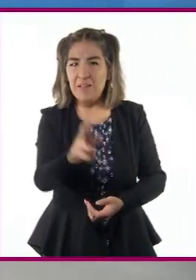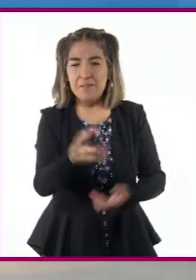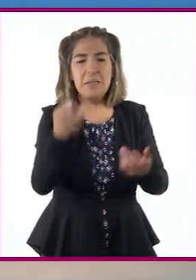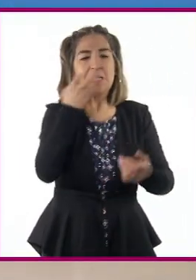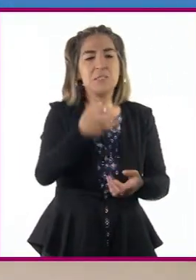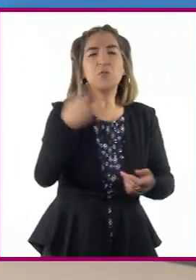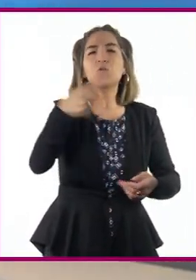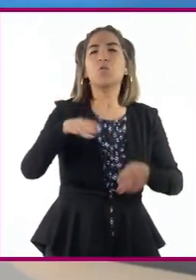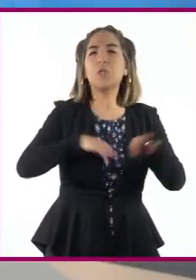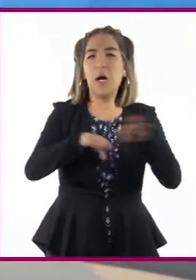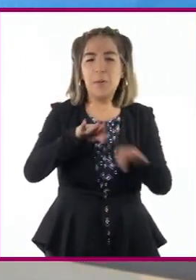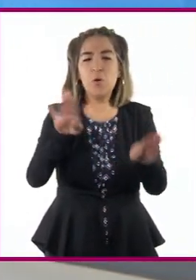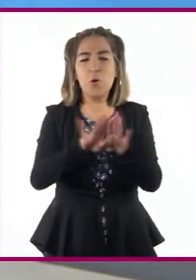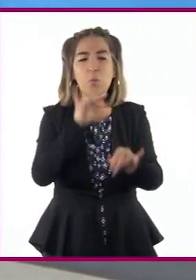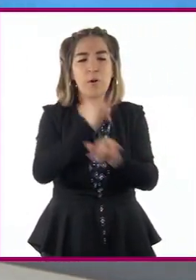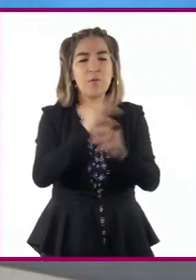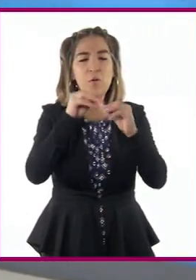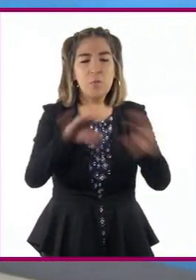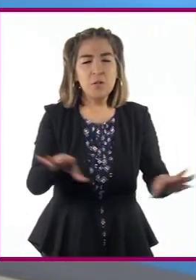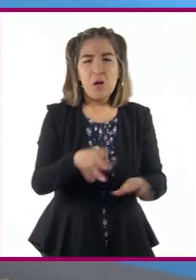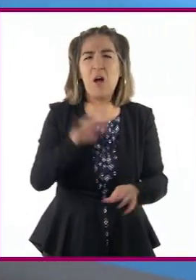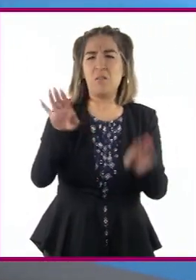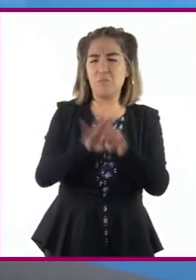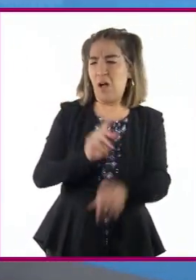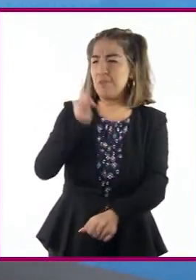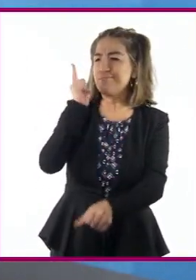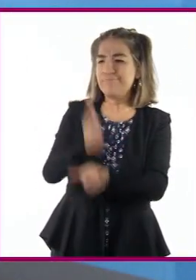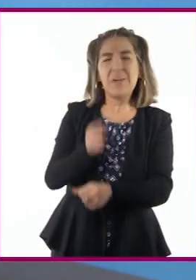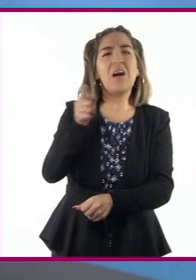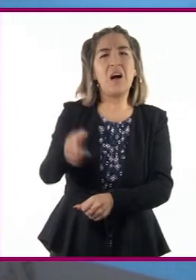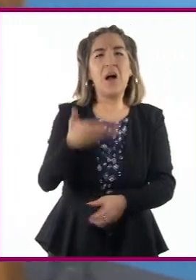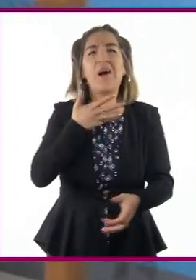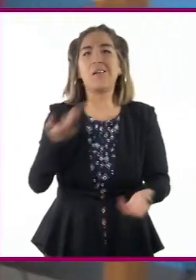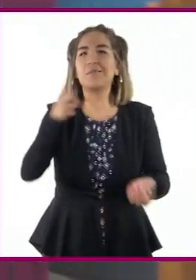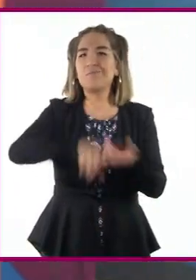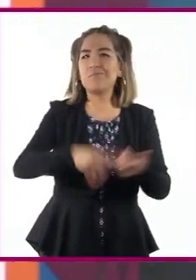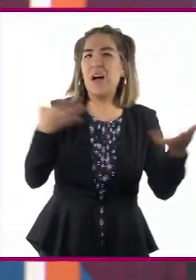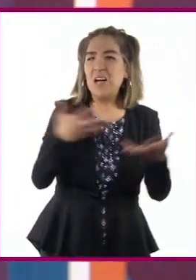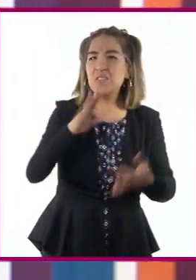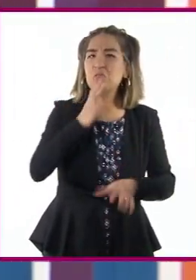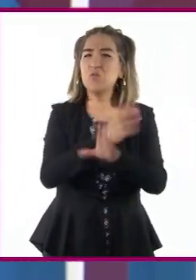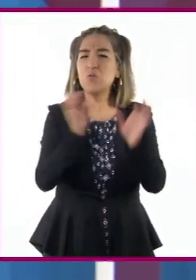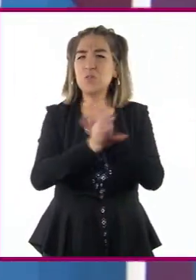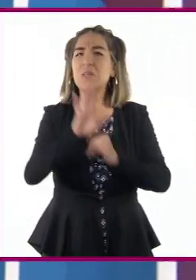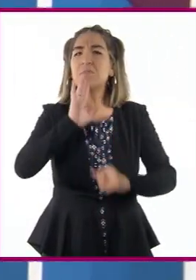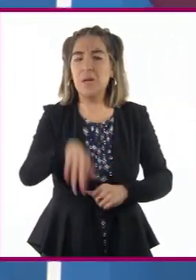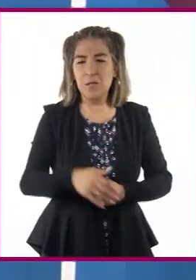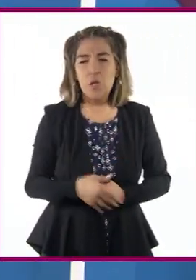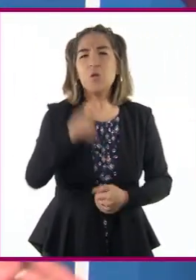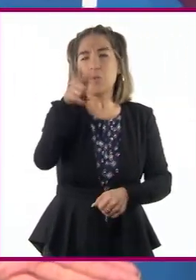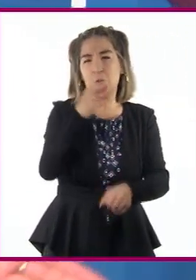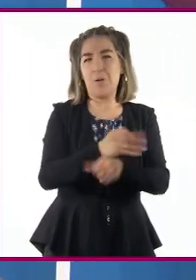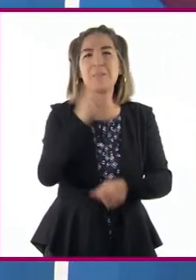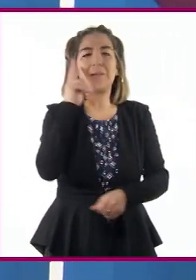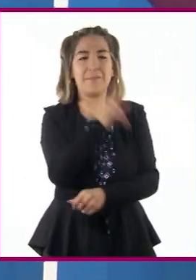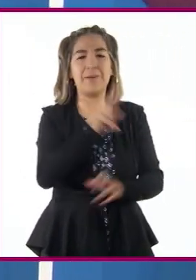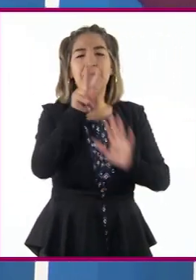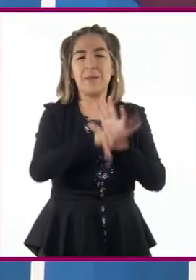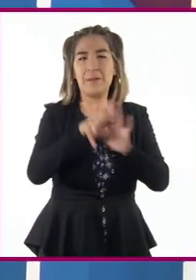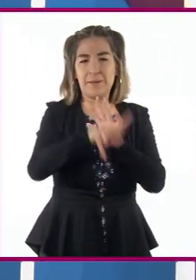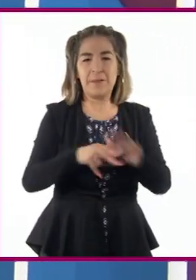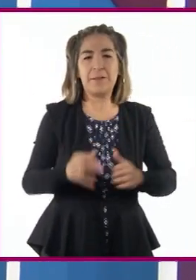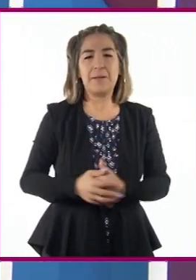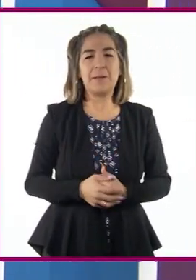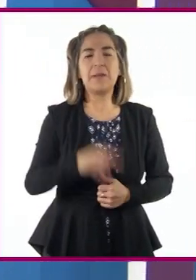ejercicio del acceso a la información nos damos cuenta de que hay algo indebido? Les invito a ver y escuchar el siguiente